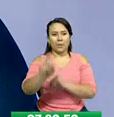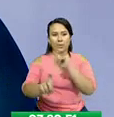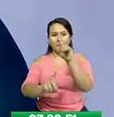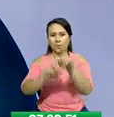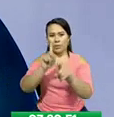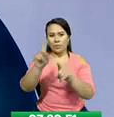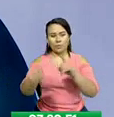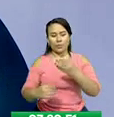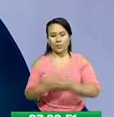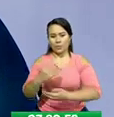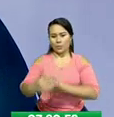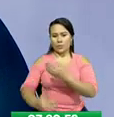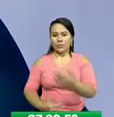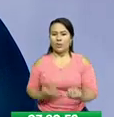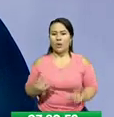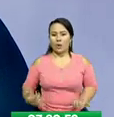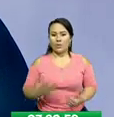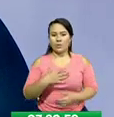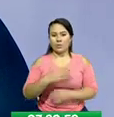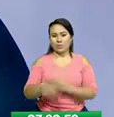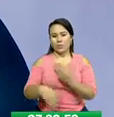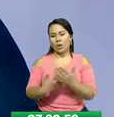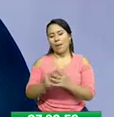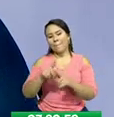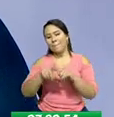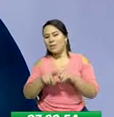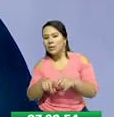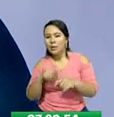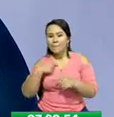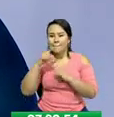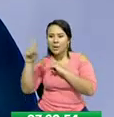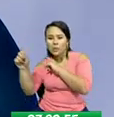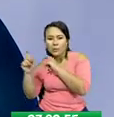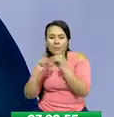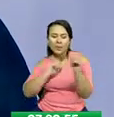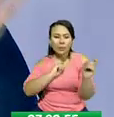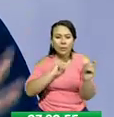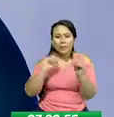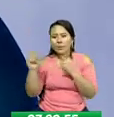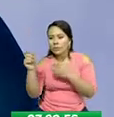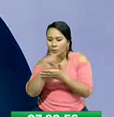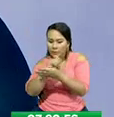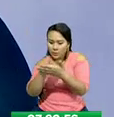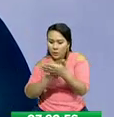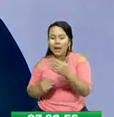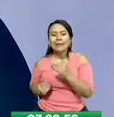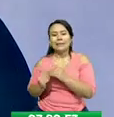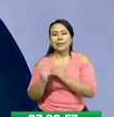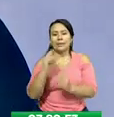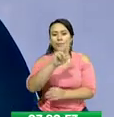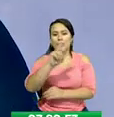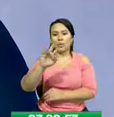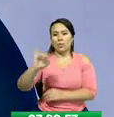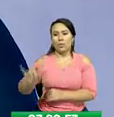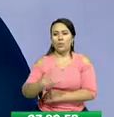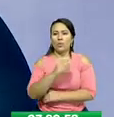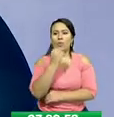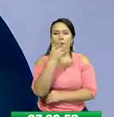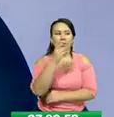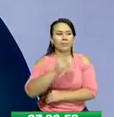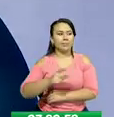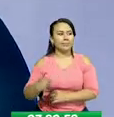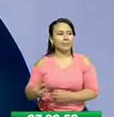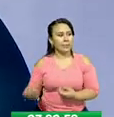en ese proceso en el que estamos están enviando preguntas de ida y vuelta para poder completar la información. El 22 de julio te tengo la respuesta de cuántos aceptaron.